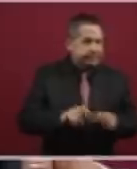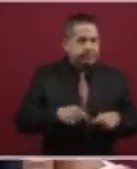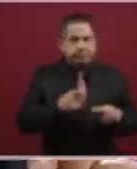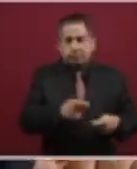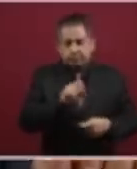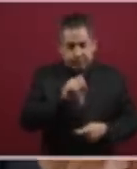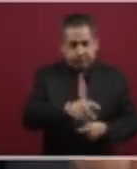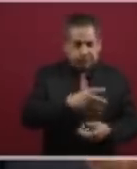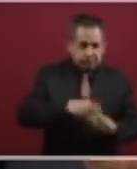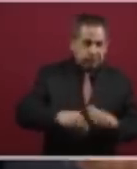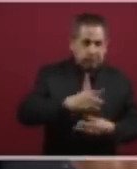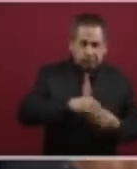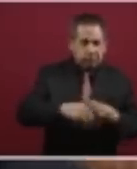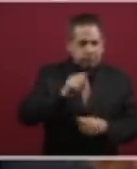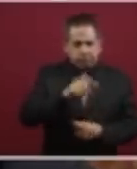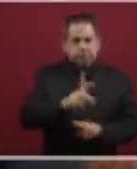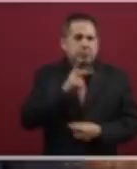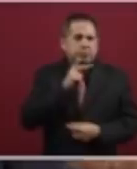financiar el desarrollo,